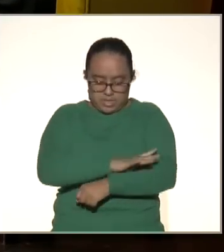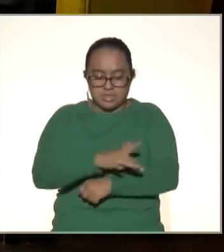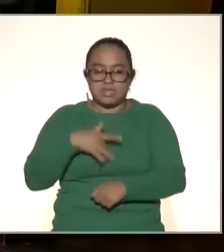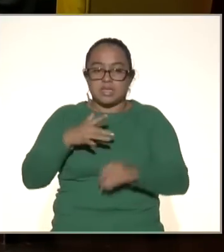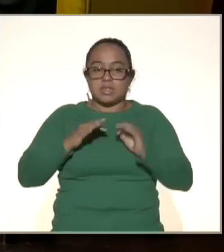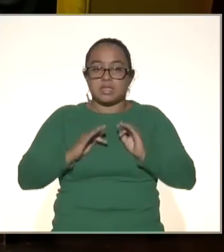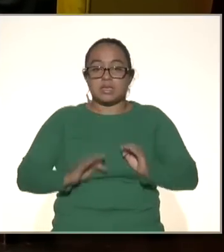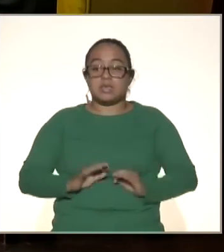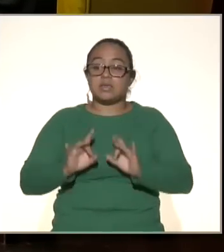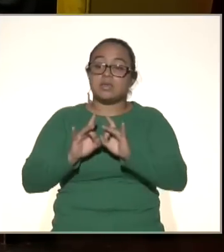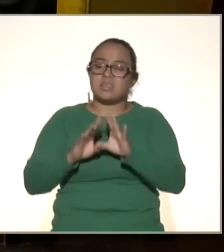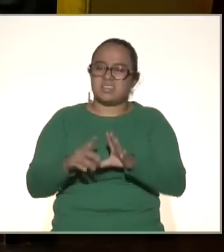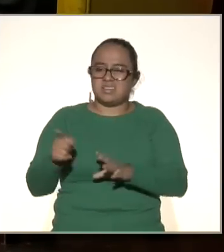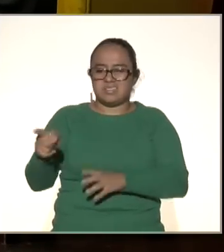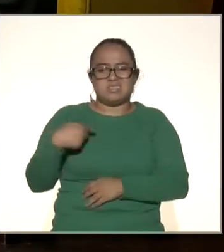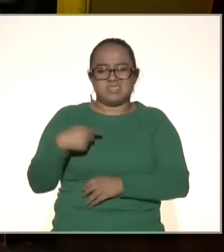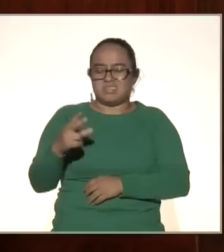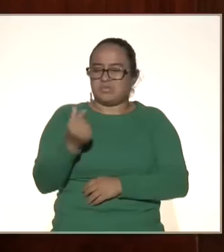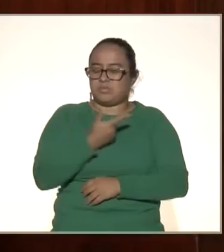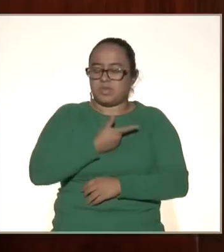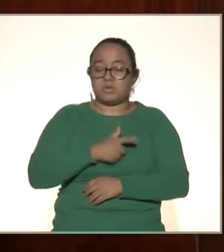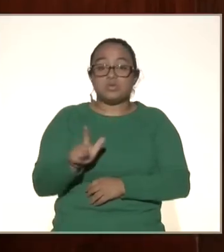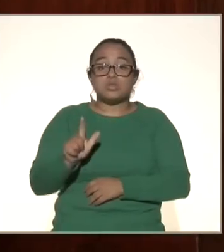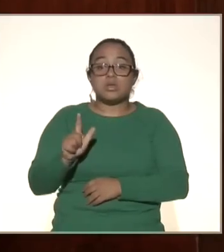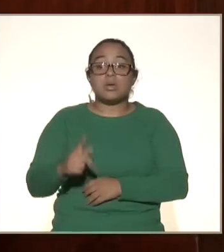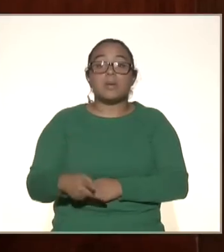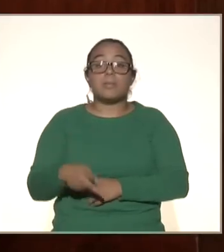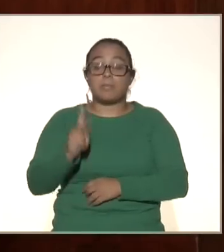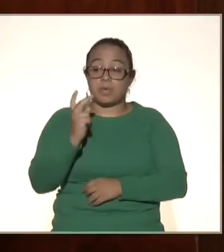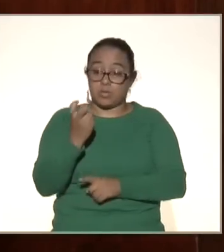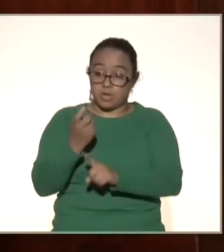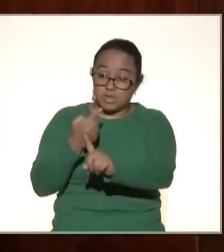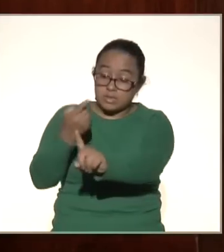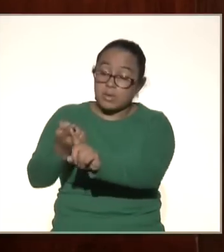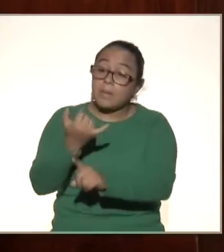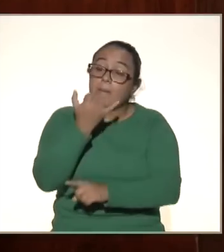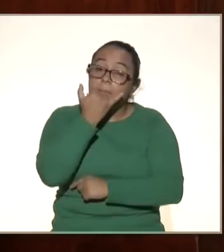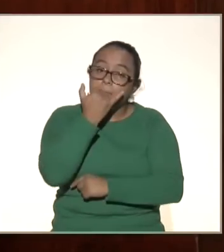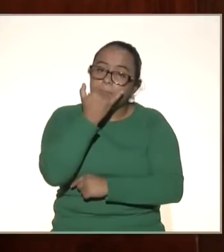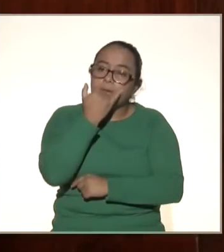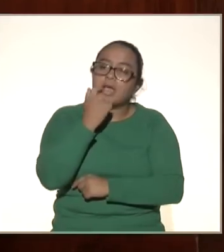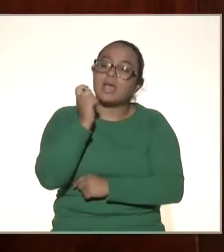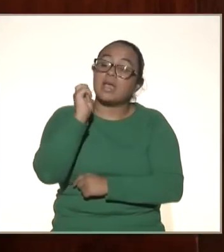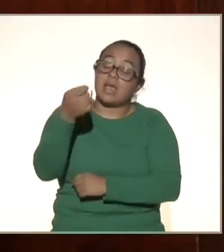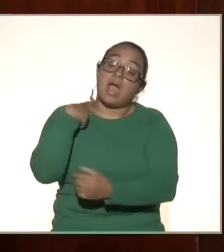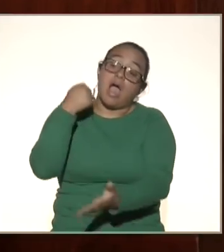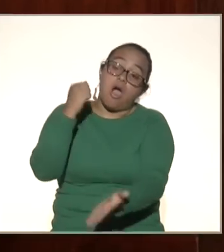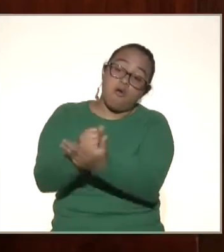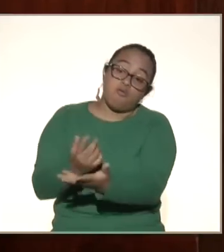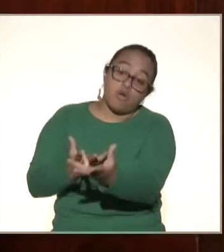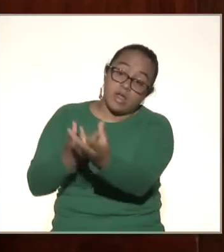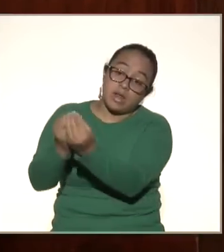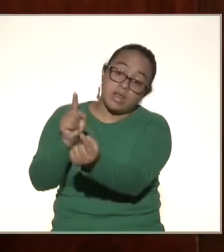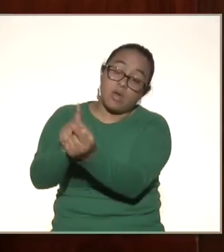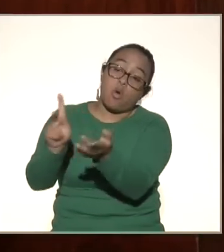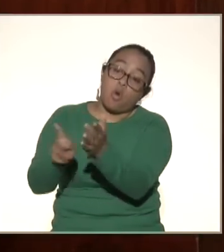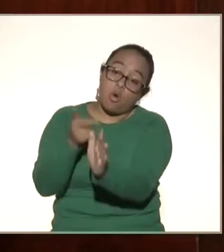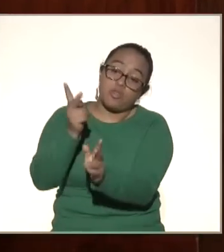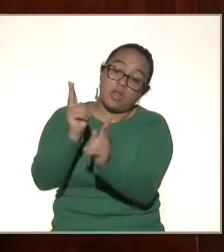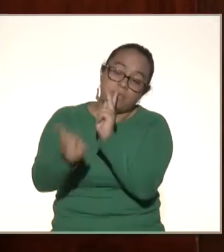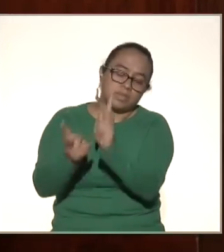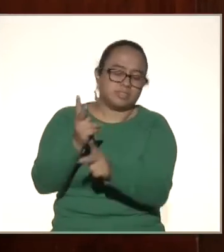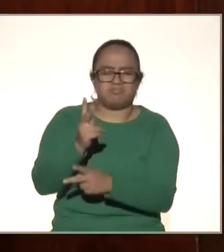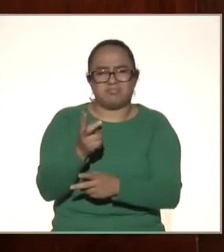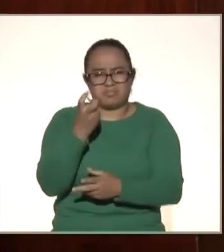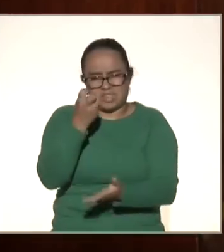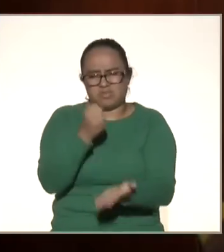acontecimiento desagradable con otra persona. Pero dice que el perdonar no nos obliga a convivir con esa persona nuevamente. Ana